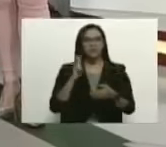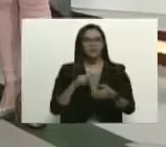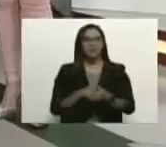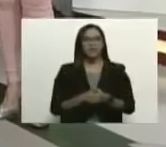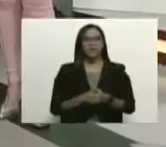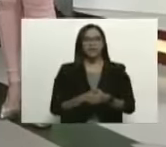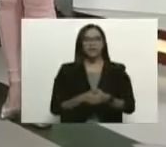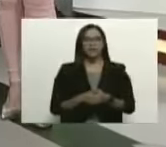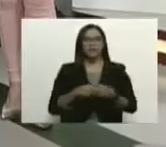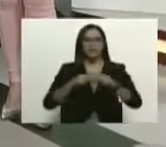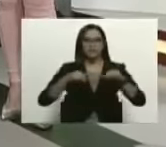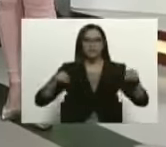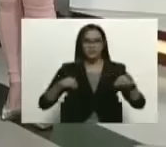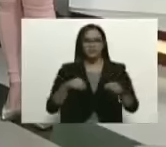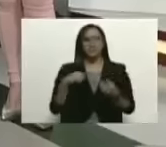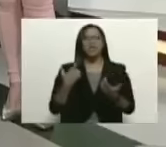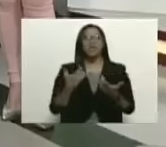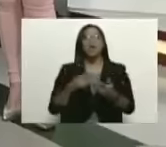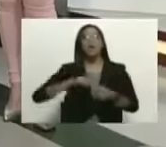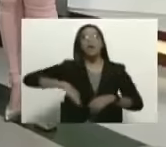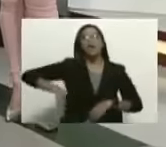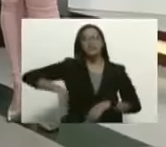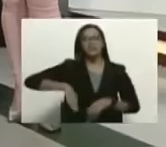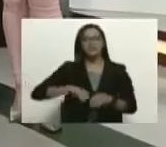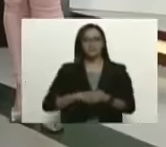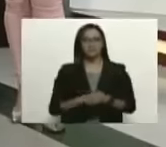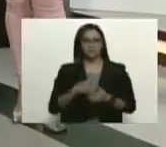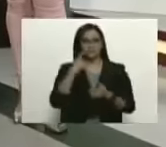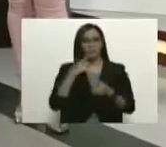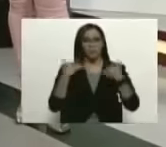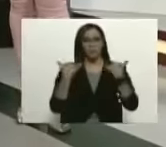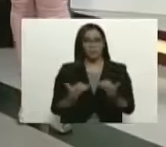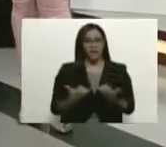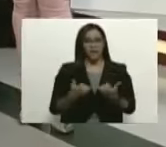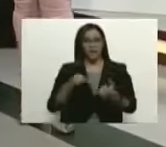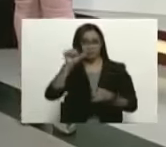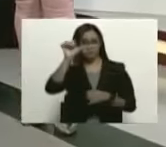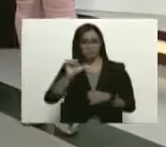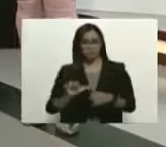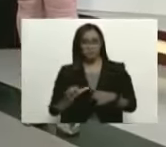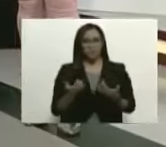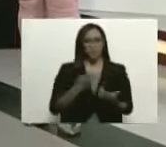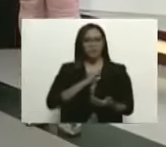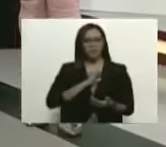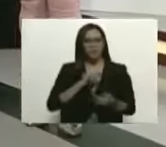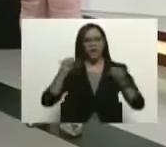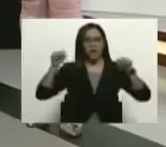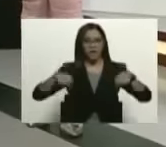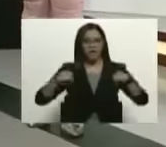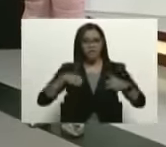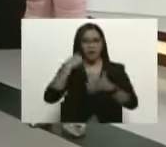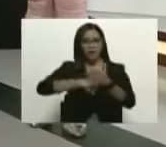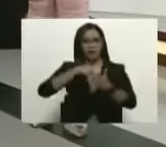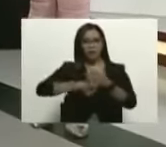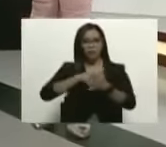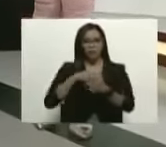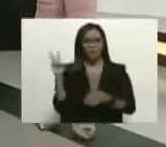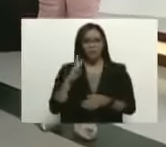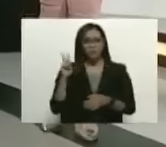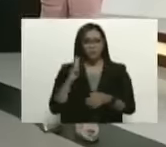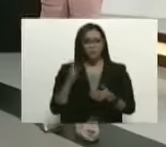del territorio de la Guayana Esequiba. Vamos de inmediato a repasar parte de lo que ha sido esta lucha de Venezuela